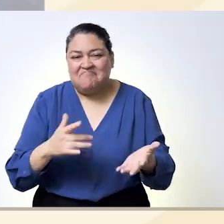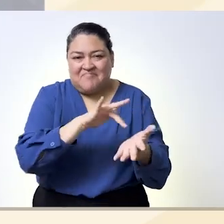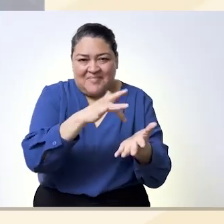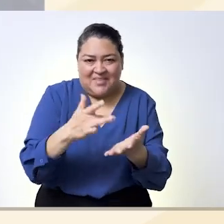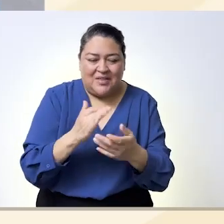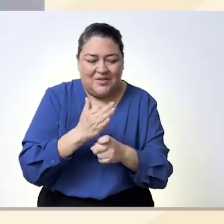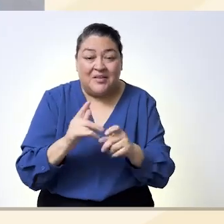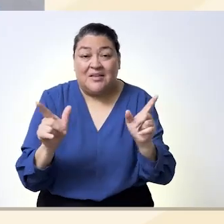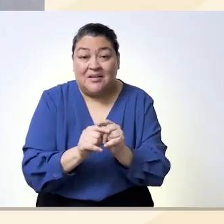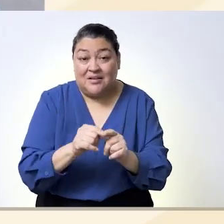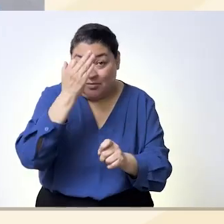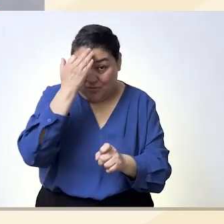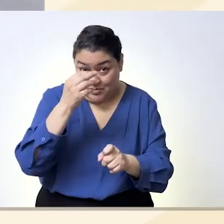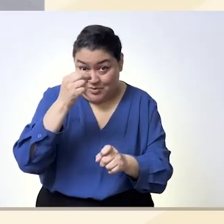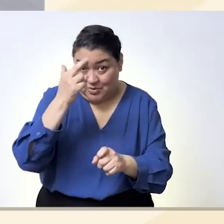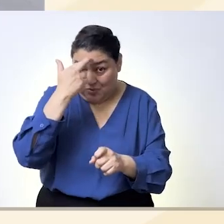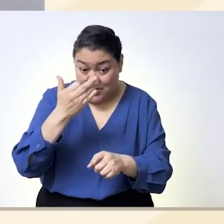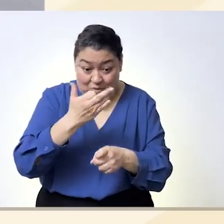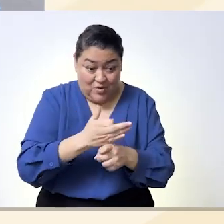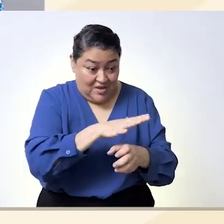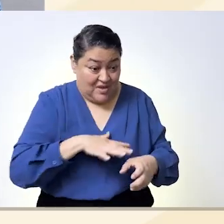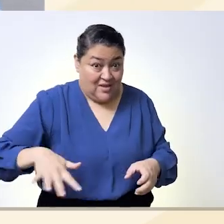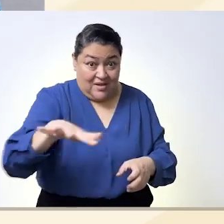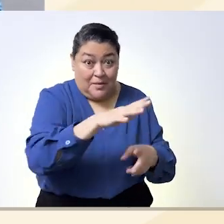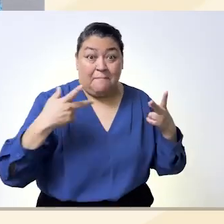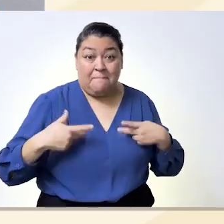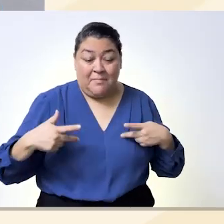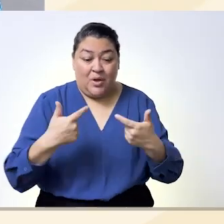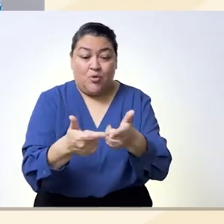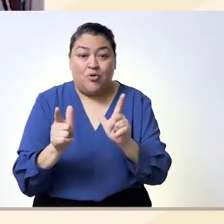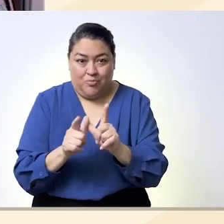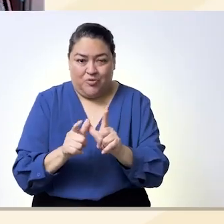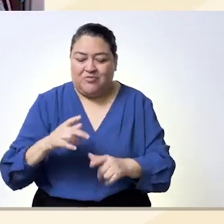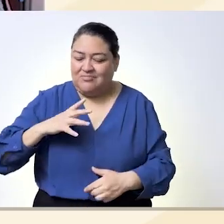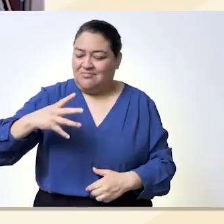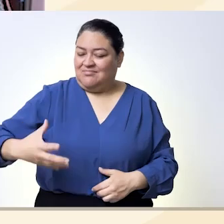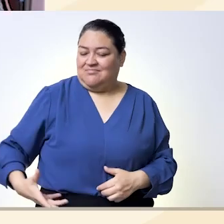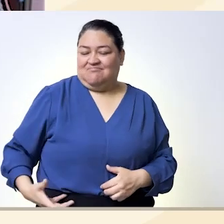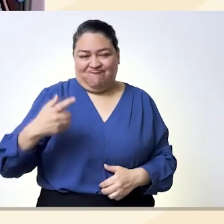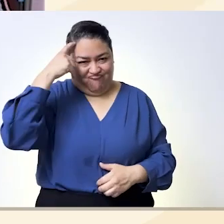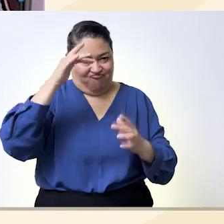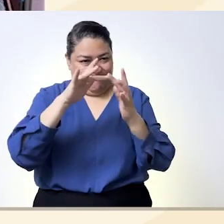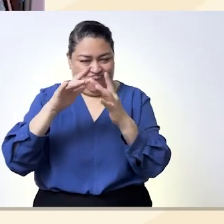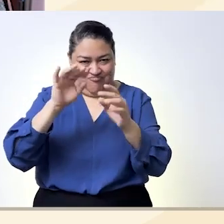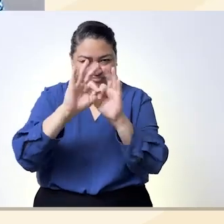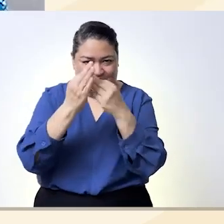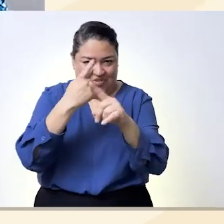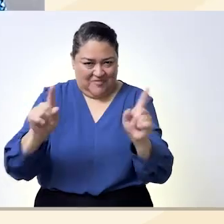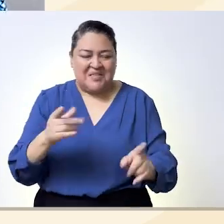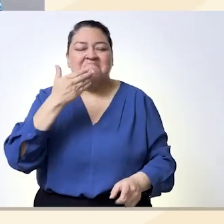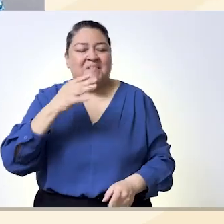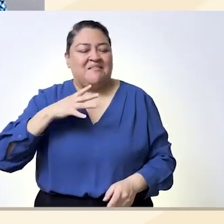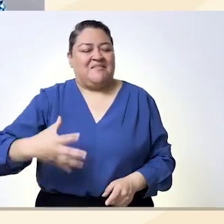una generación de personas neurodivergentes orgullosas de serlo. Sin embargo, todavía hay un montón de riesgos allá afuera, hay un montón